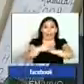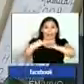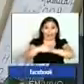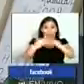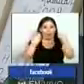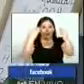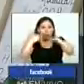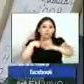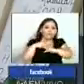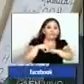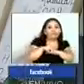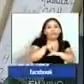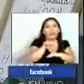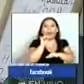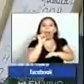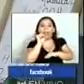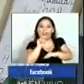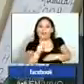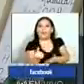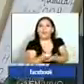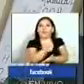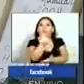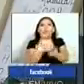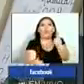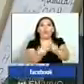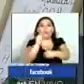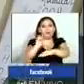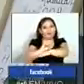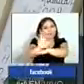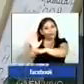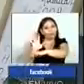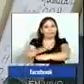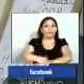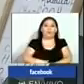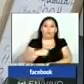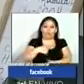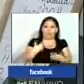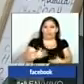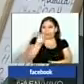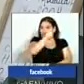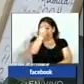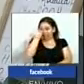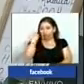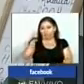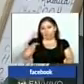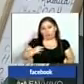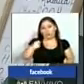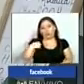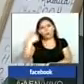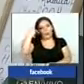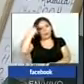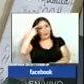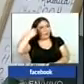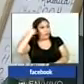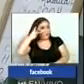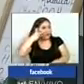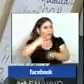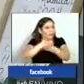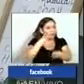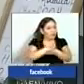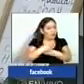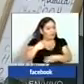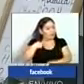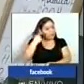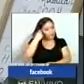llegué A una universidad Que es donde yo me gradué Que es la universidad Pedagógica Pues estando ahí Yo dije Voy a estudiar Para profesor de matemática Pero no sé